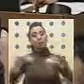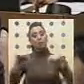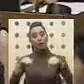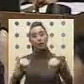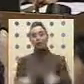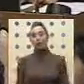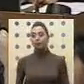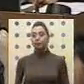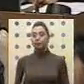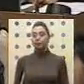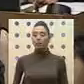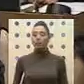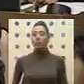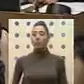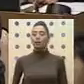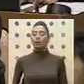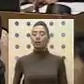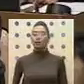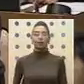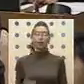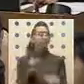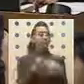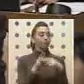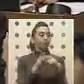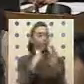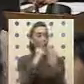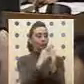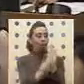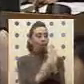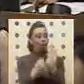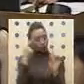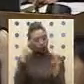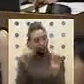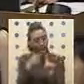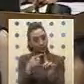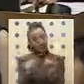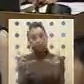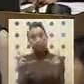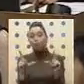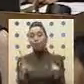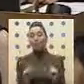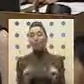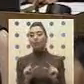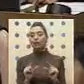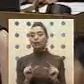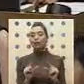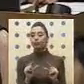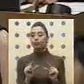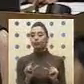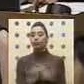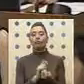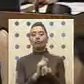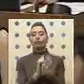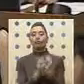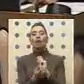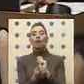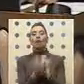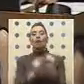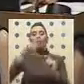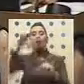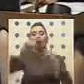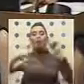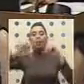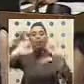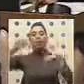día, como su nombre lo indica, tiene por propósito amortiguar los cambios que en los precios